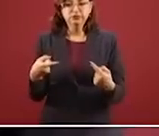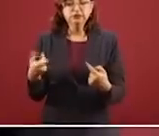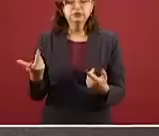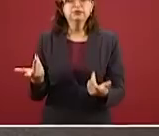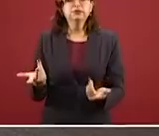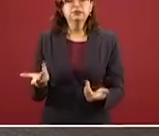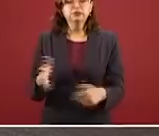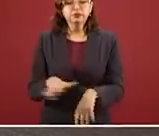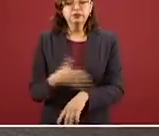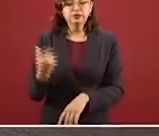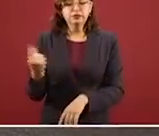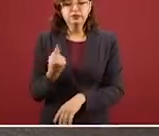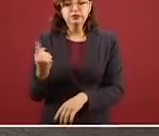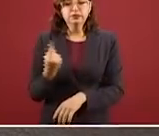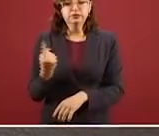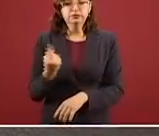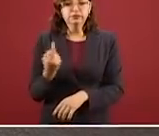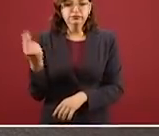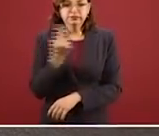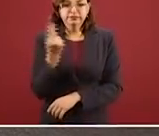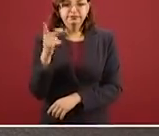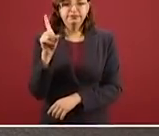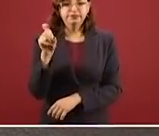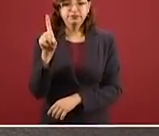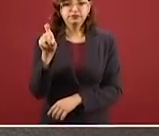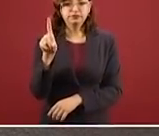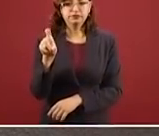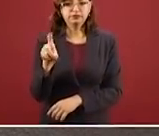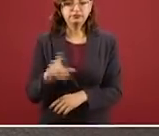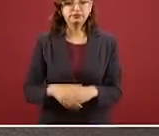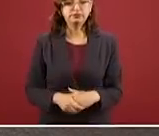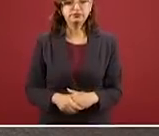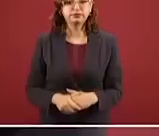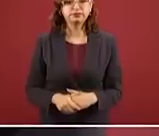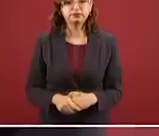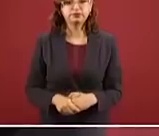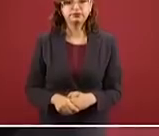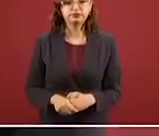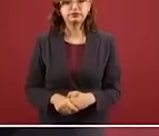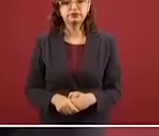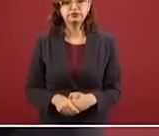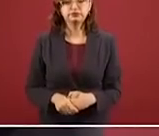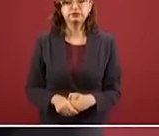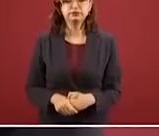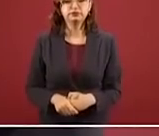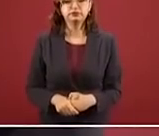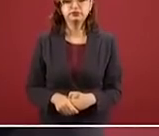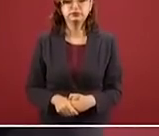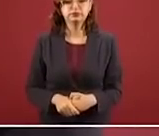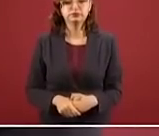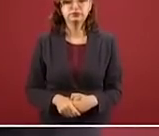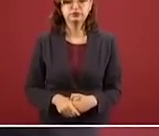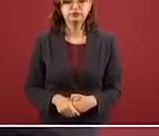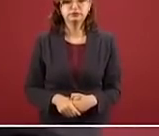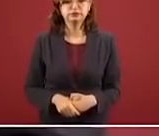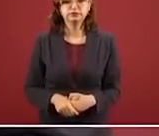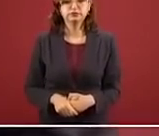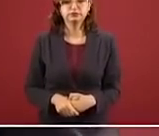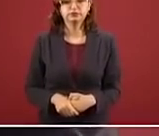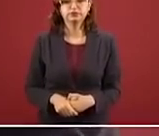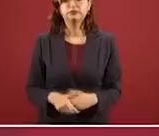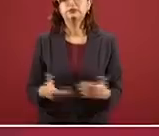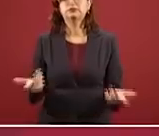la obtención del agua, por básicamente por